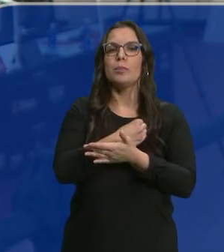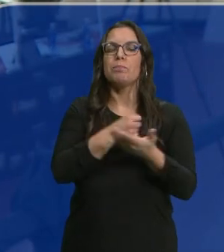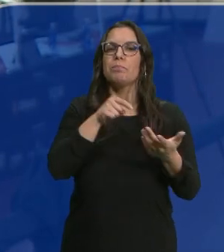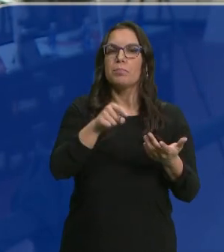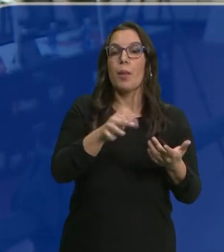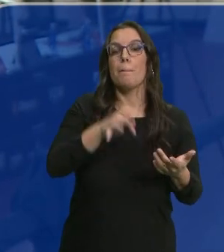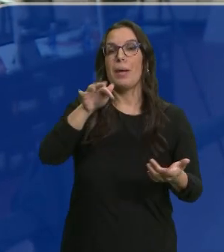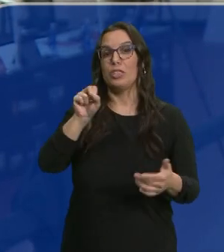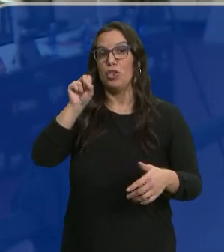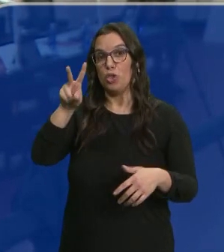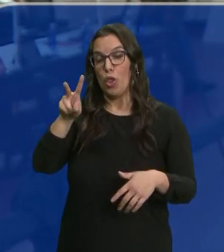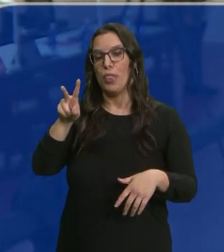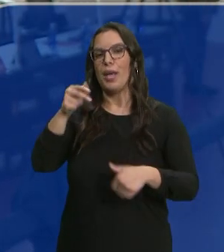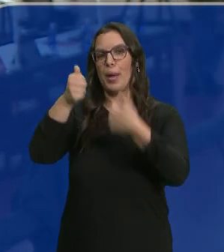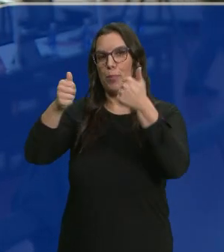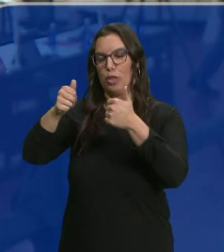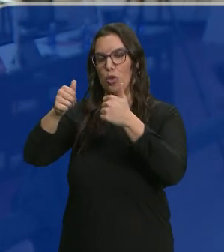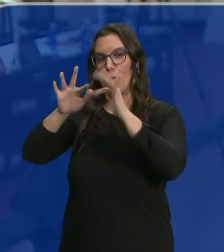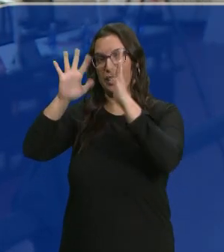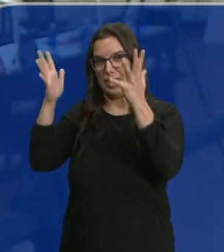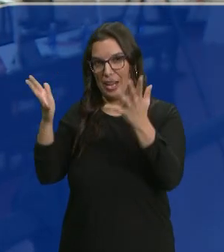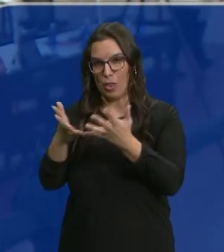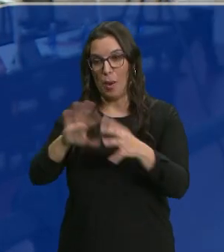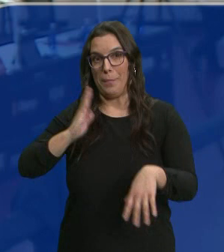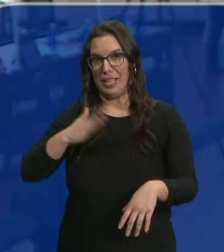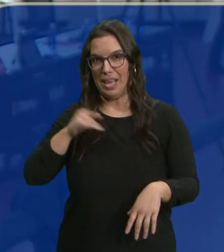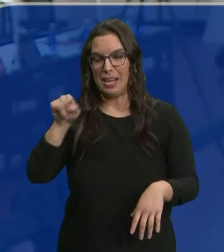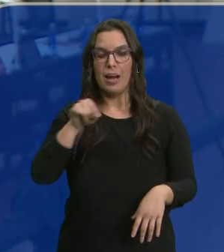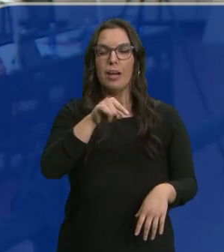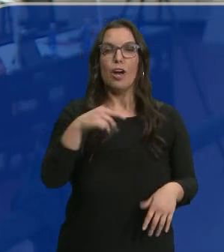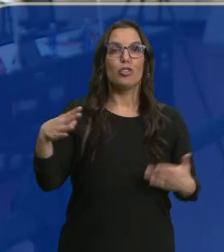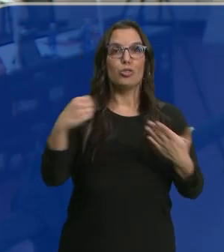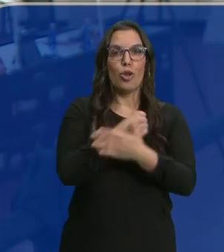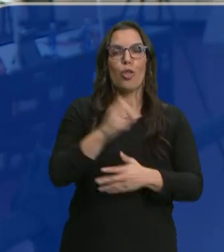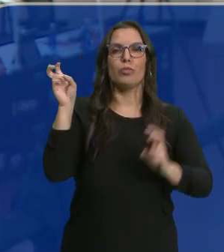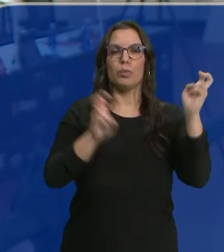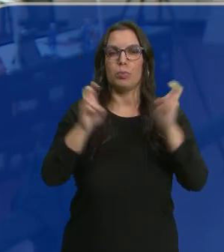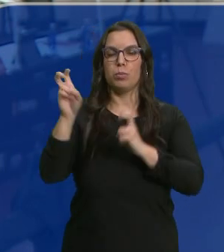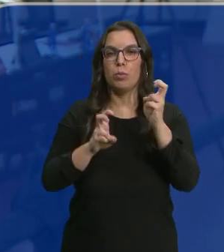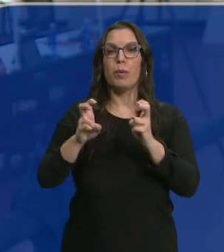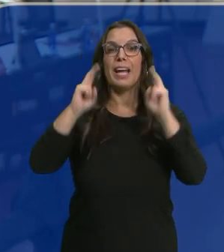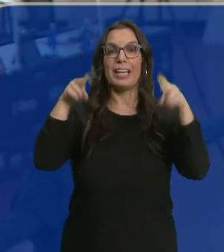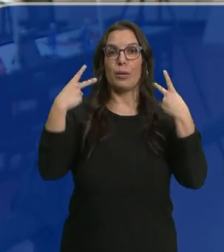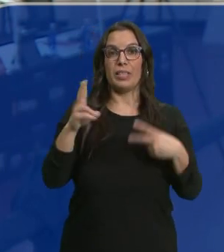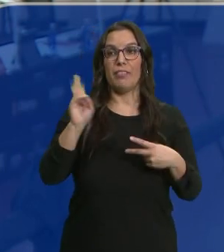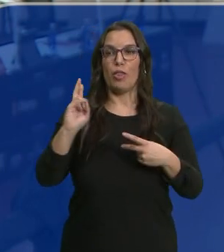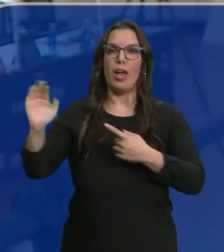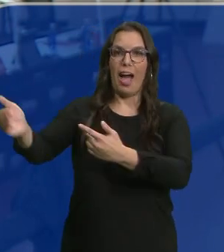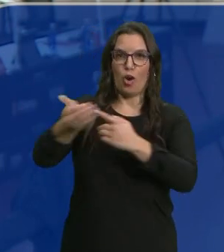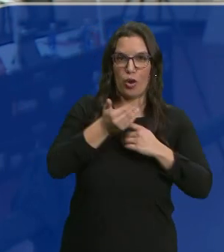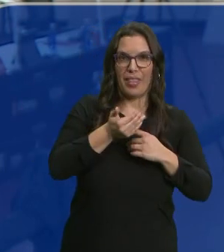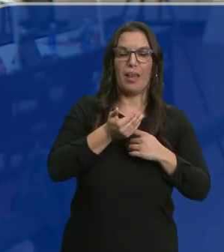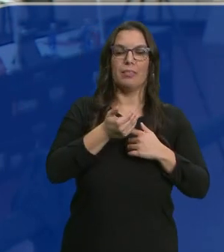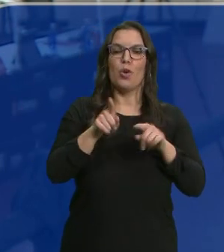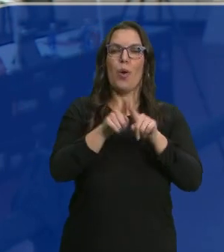nacional, más los 12 del internacional que compiten mañana, están de acogida esta semana en varios restaurantes de Valladolid. Les han